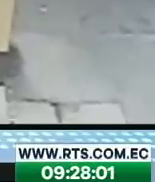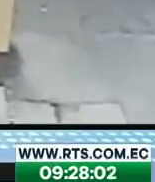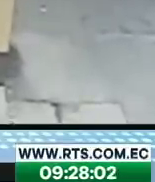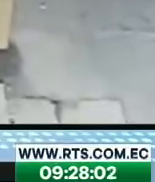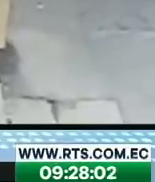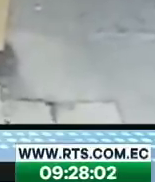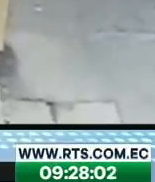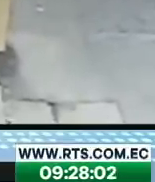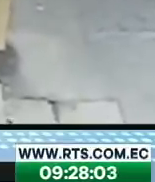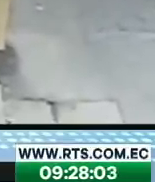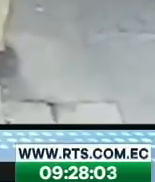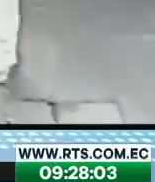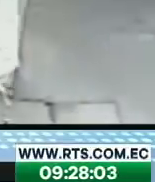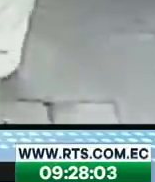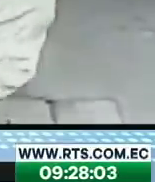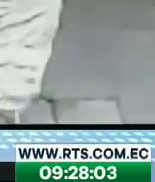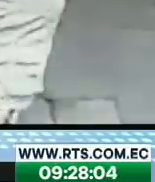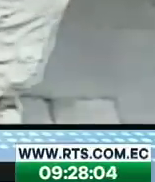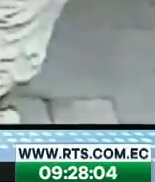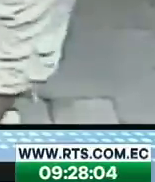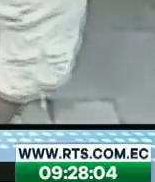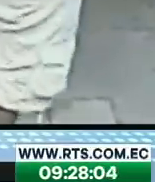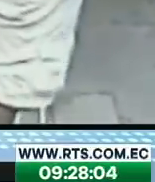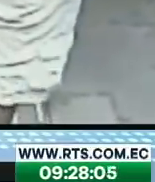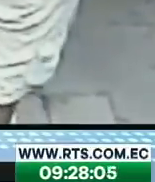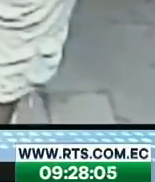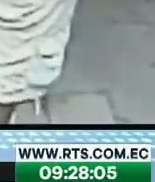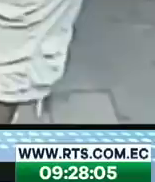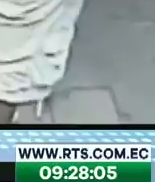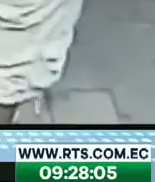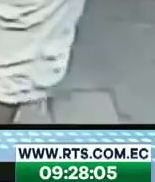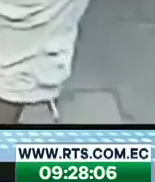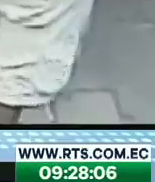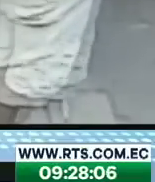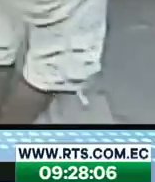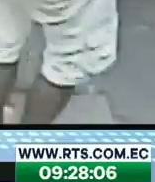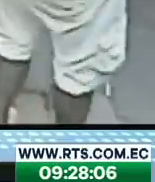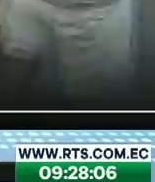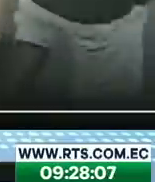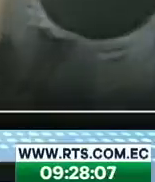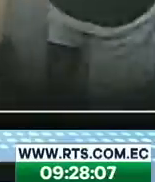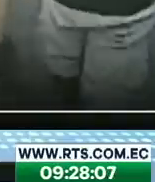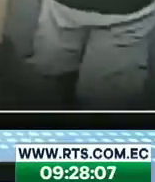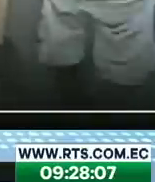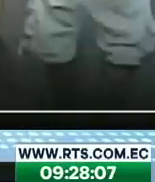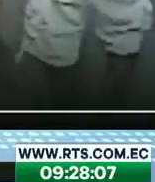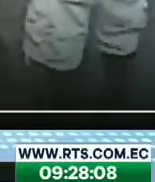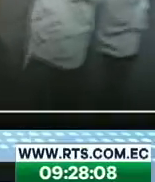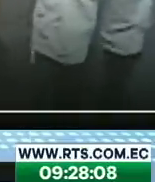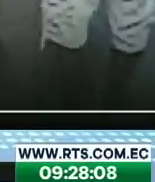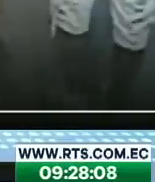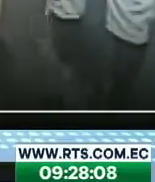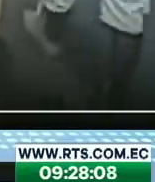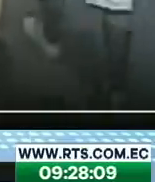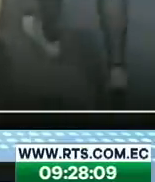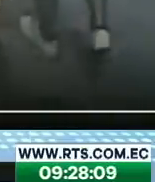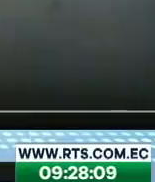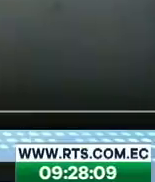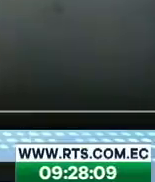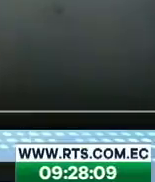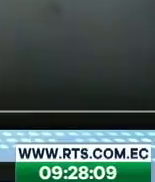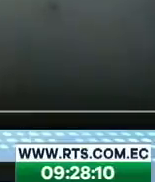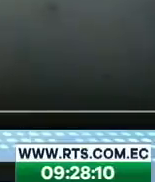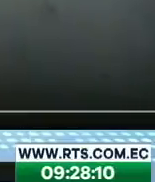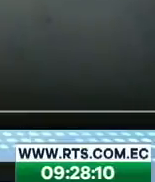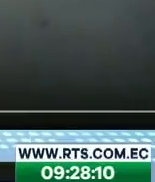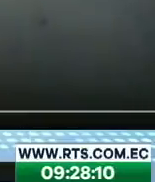nosotros estamos permanentemente visitando, consultando con las entidades económicas para fin que nosotros tengamos una mayor